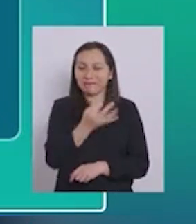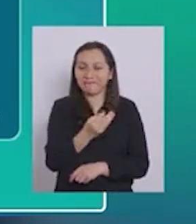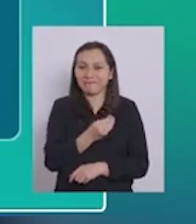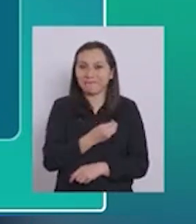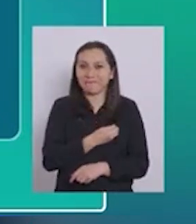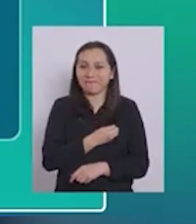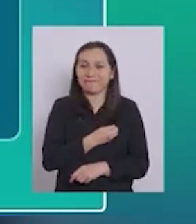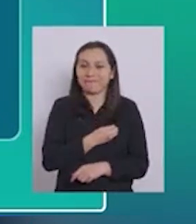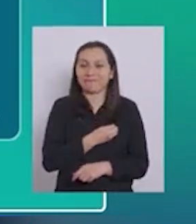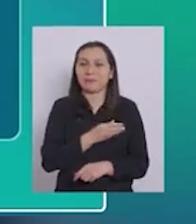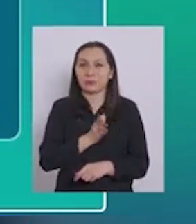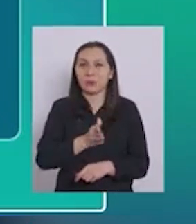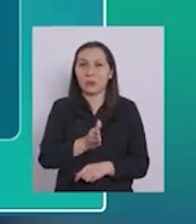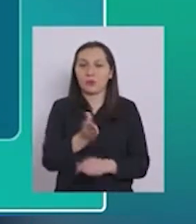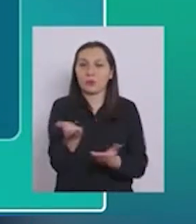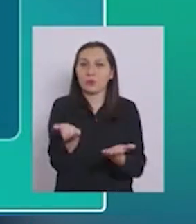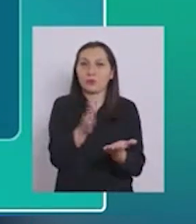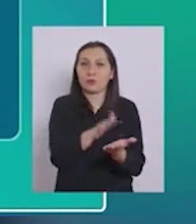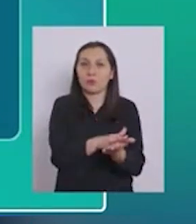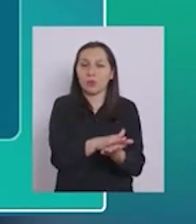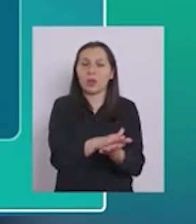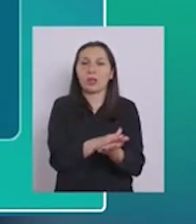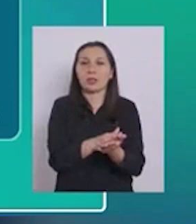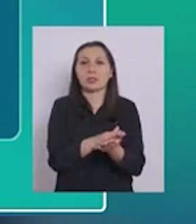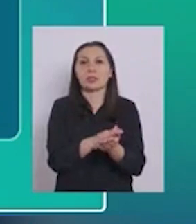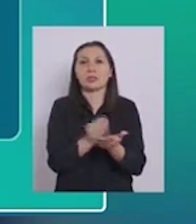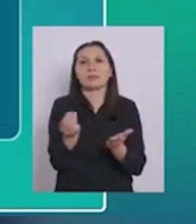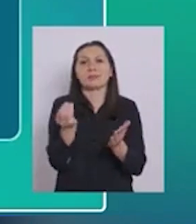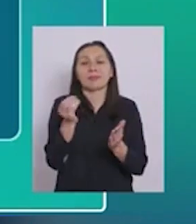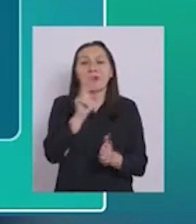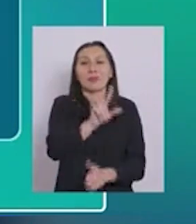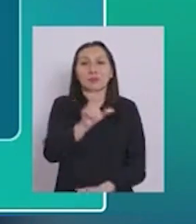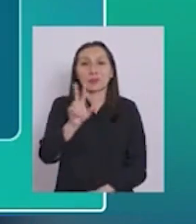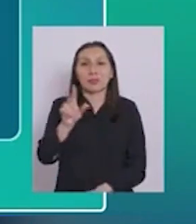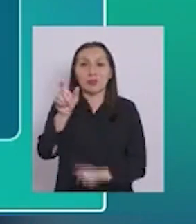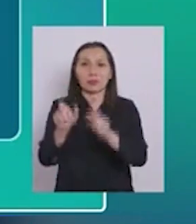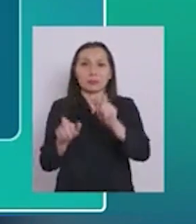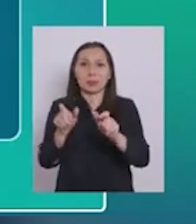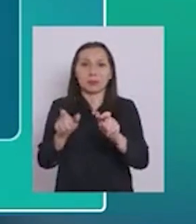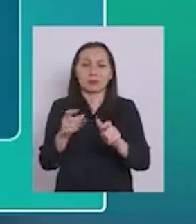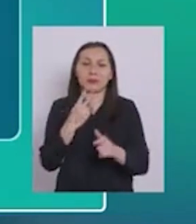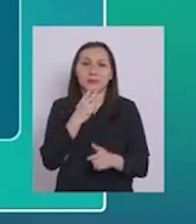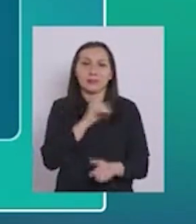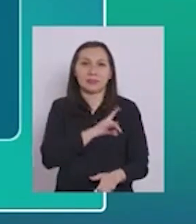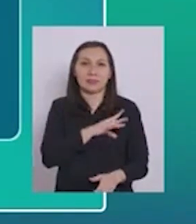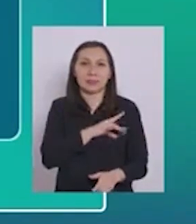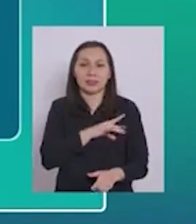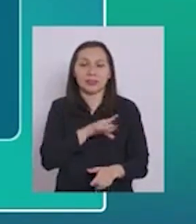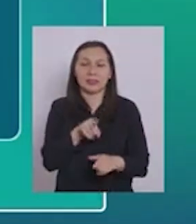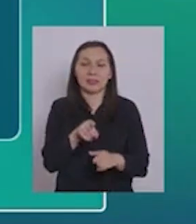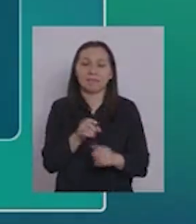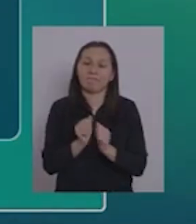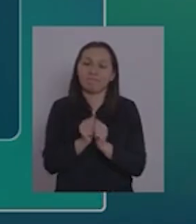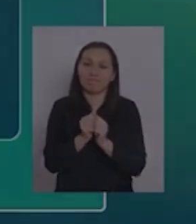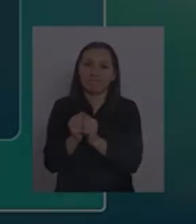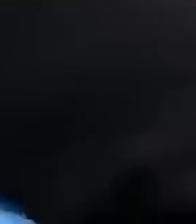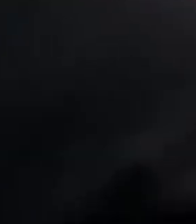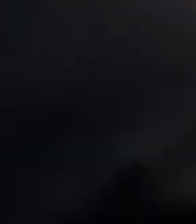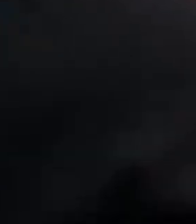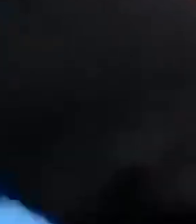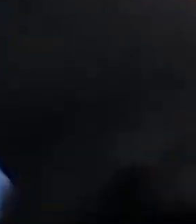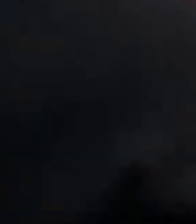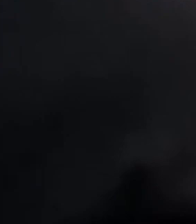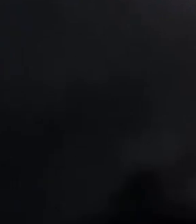desafortunadamente debemos seguir lamentando el fallecimiento de otros 88 compatriotas los